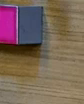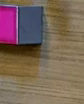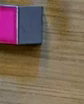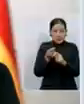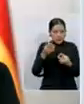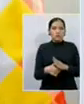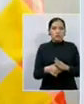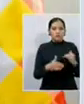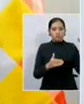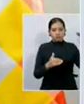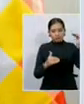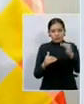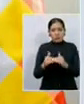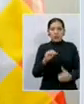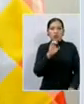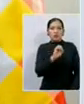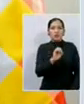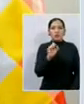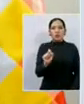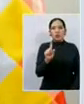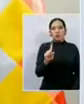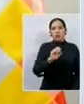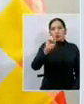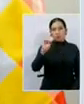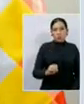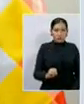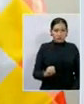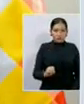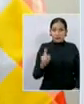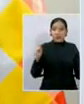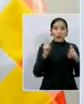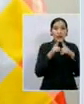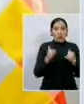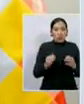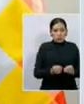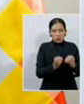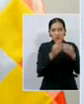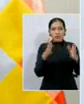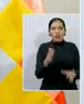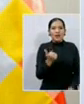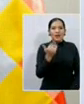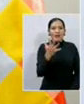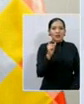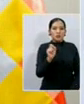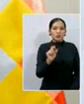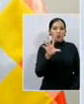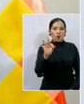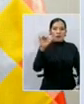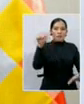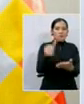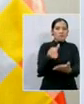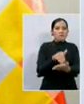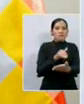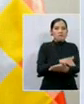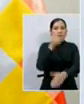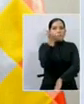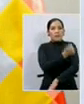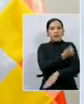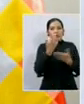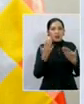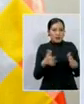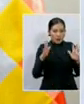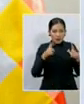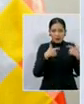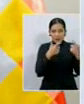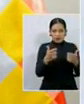una estabilidad en determinados productos. Ahí me dicen, ¿y qué está pasando con el pollo? ¿Y qué está pasando con el huevo? Bueno, toma en cuenta que en